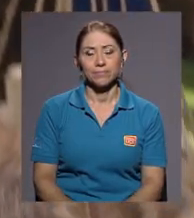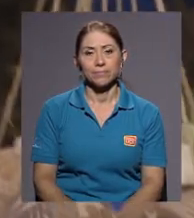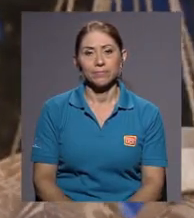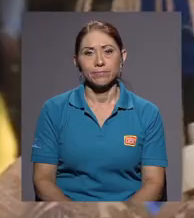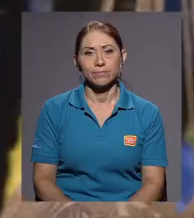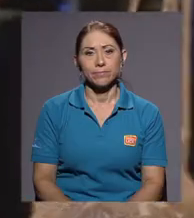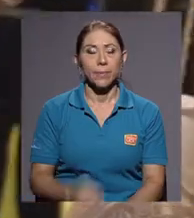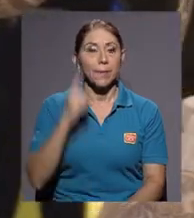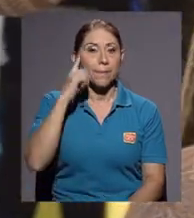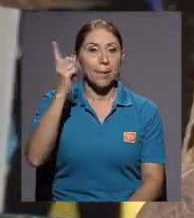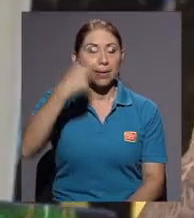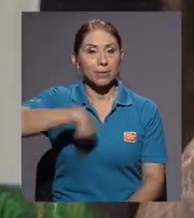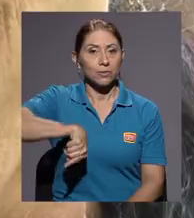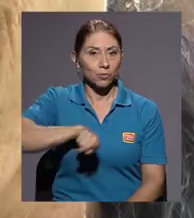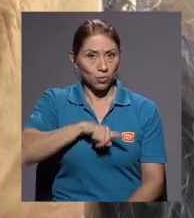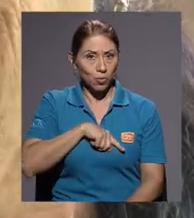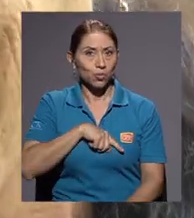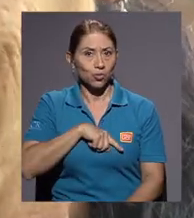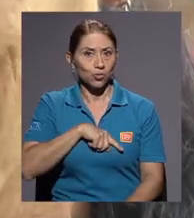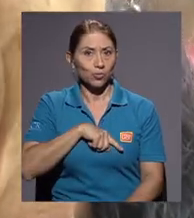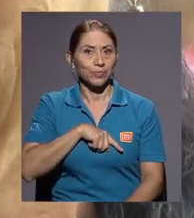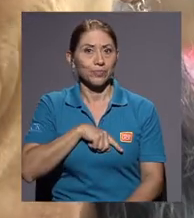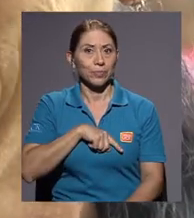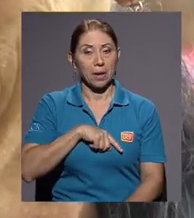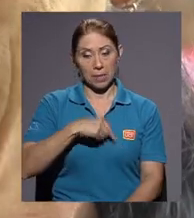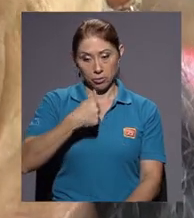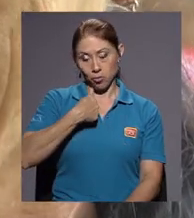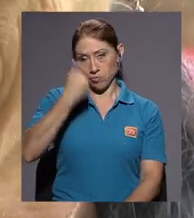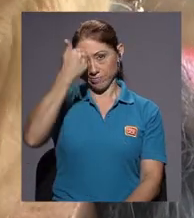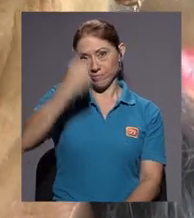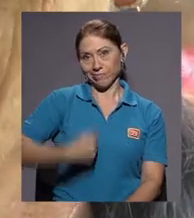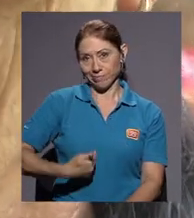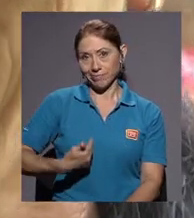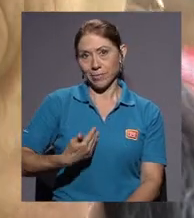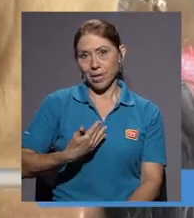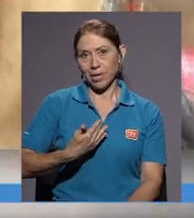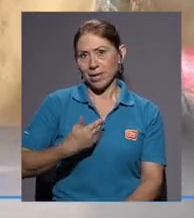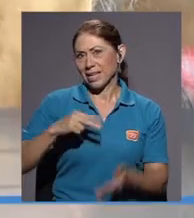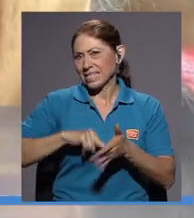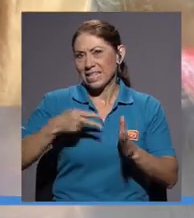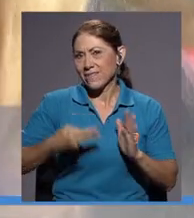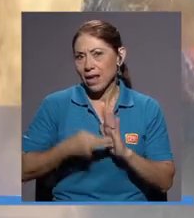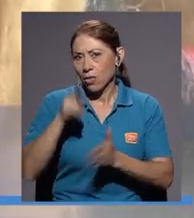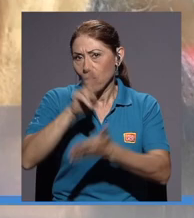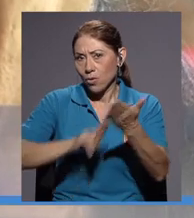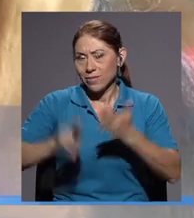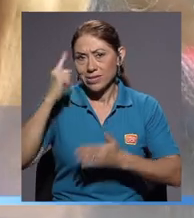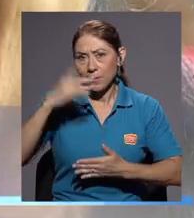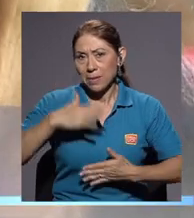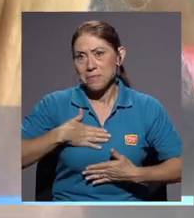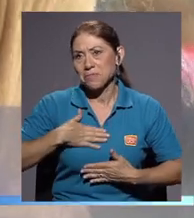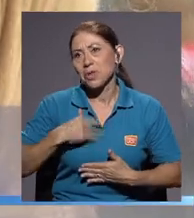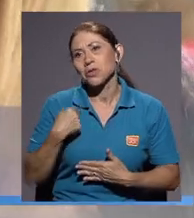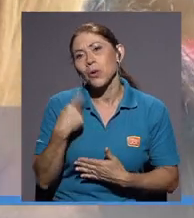Para nosotros, lo que ha significado, bueno, en mi persona, es que yo la U la he visto como una mamá.